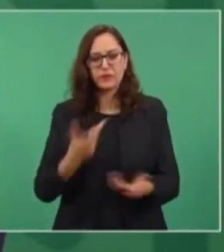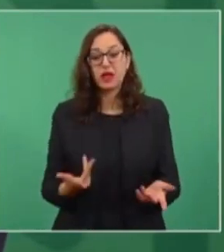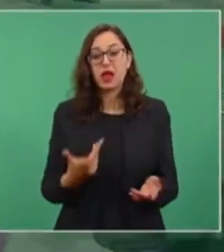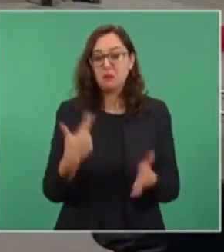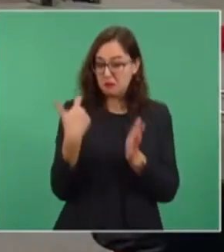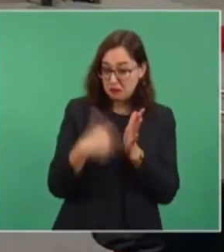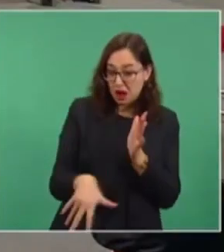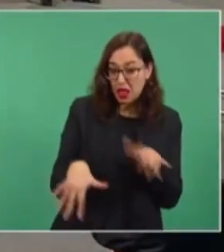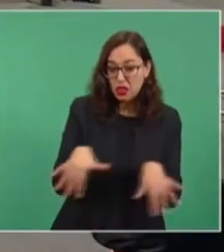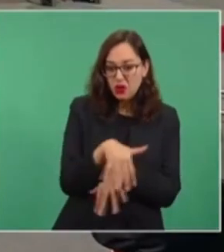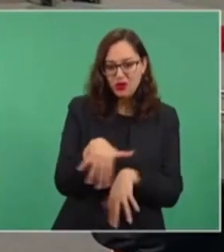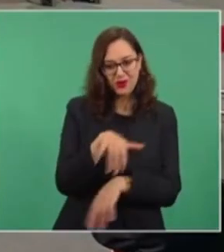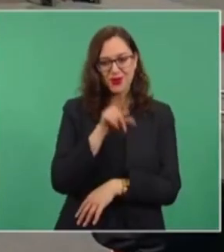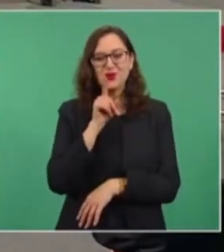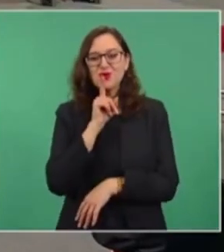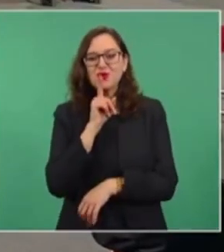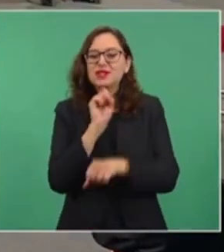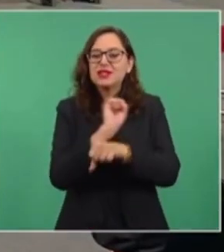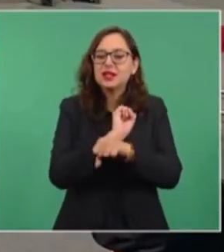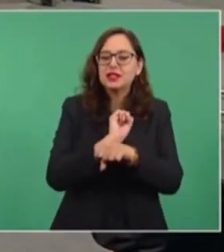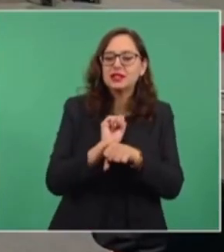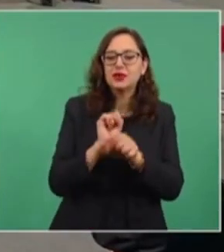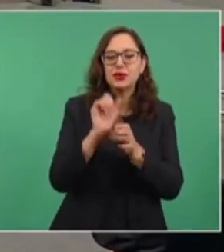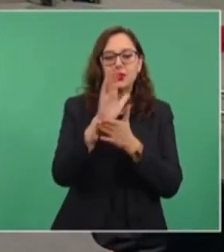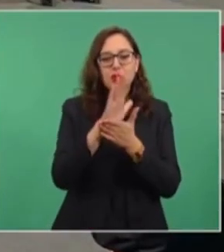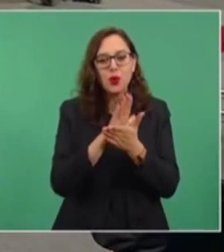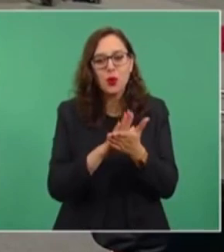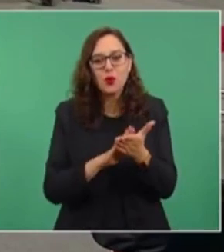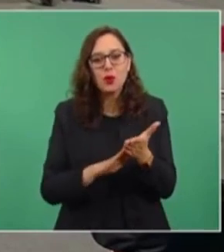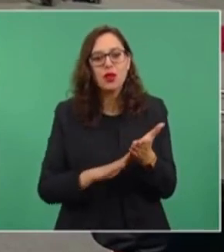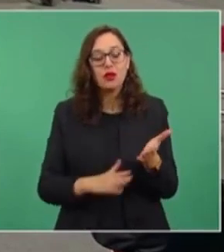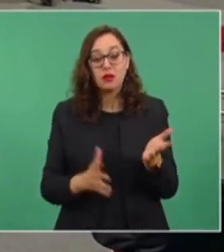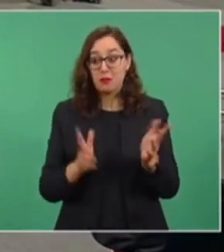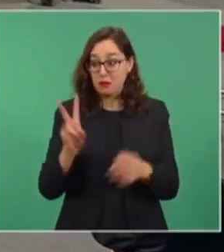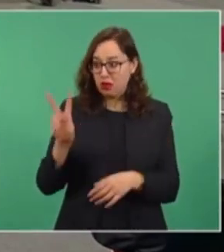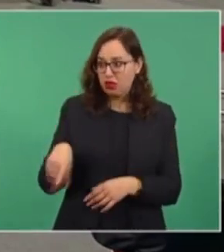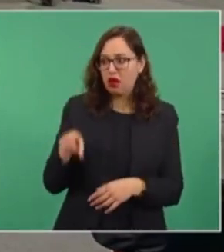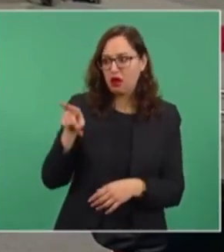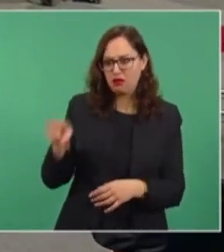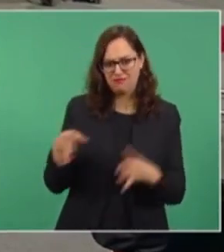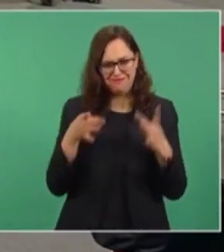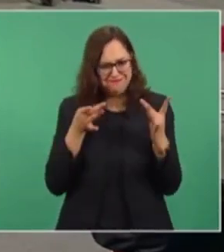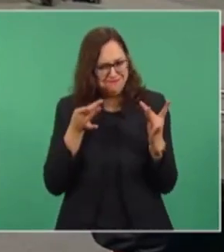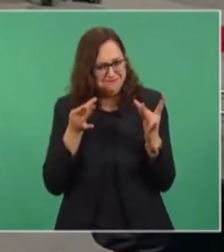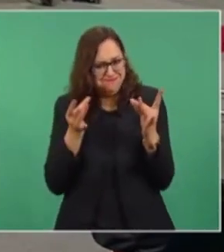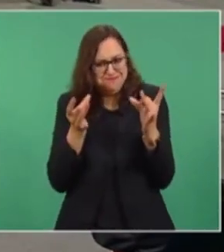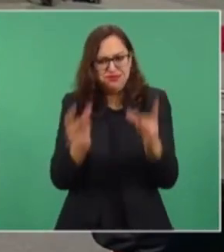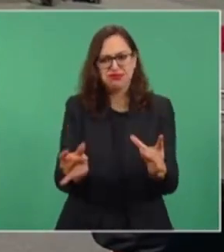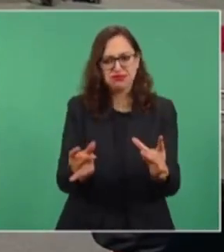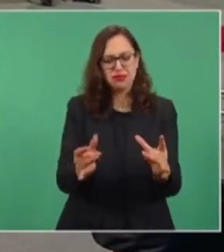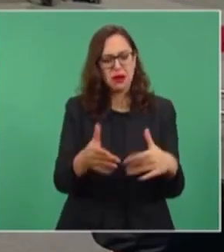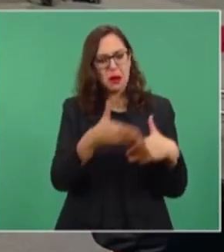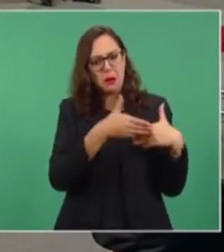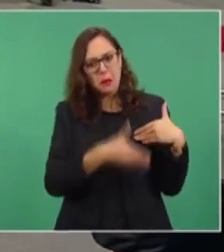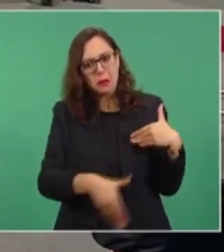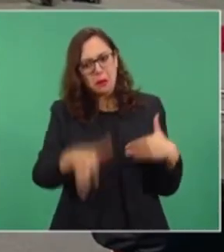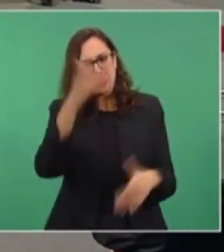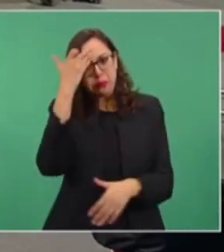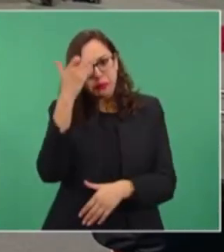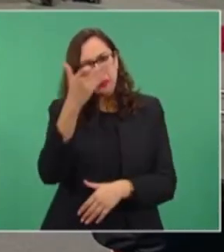barato. Prueba de ello es la permanencia de la materialidad que emplea para perdurar al paso del